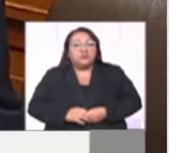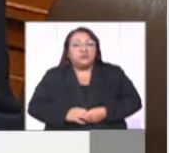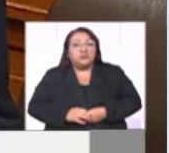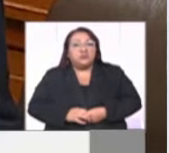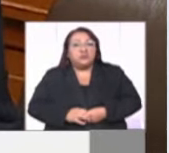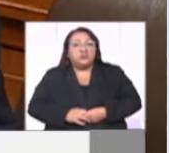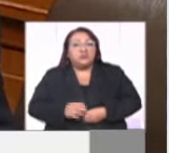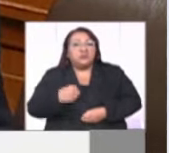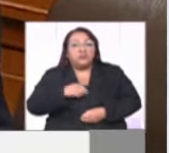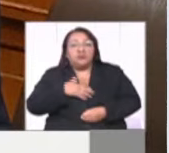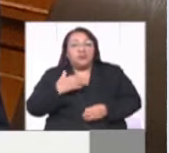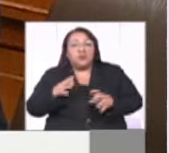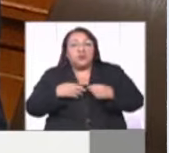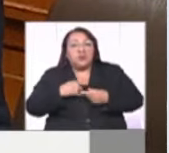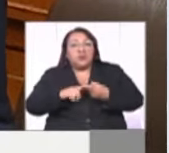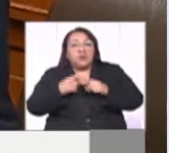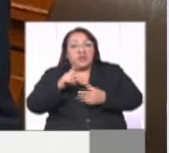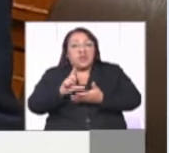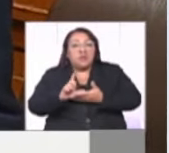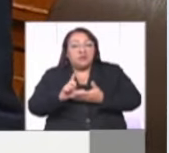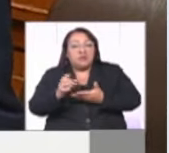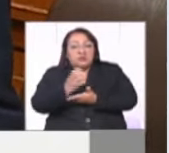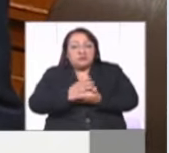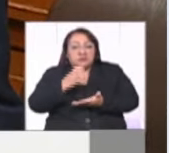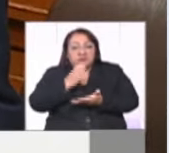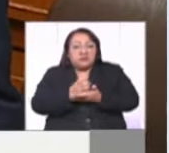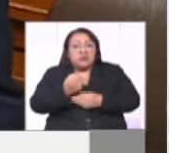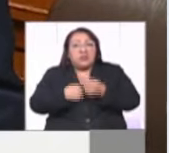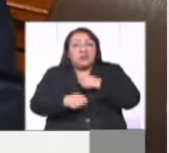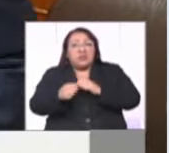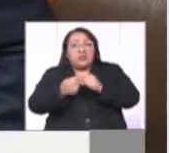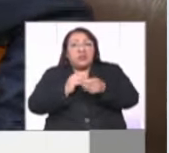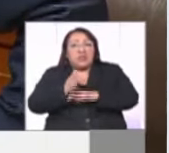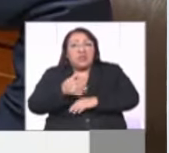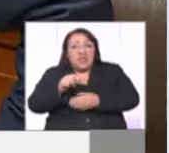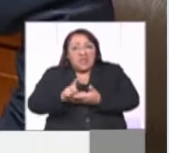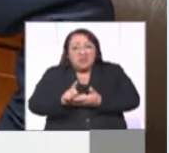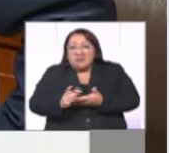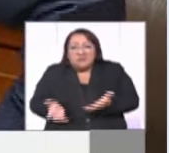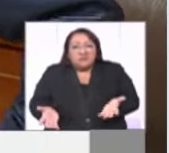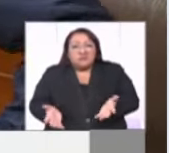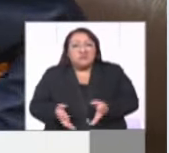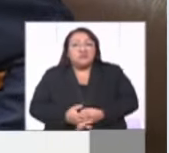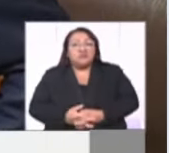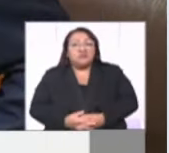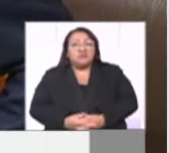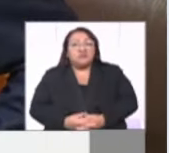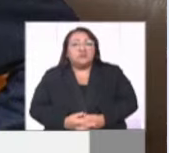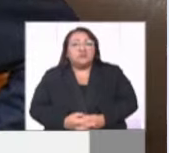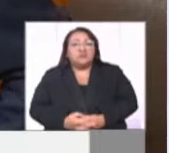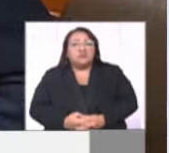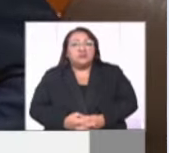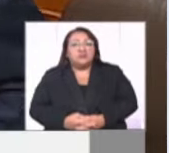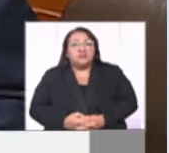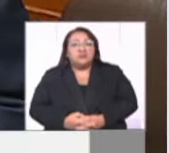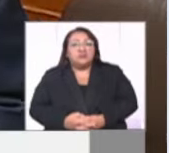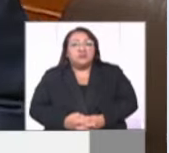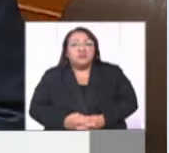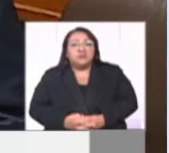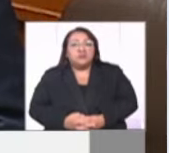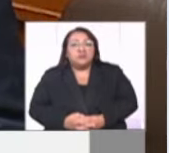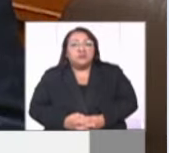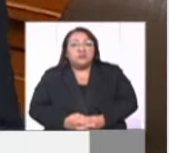permitir que desde Lima se centralice la venta de tickets, presidente. ¿Cómo que desde el Ministerio de Cultura